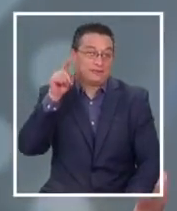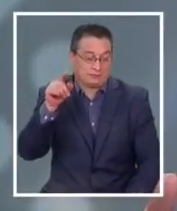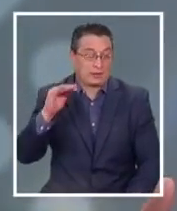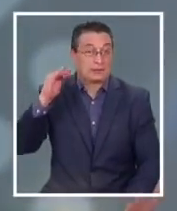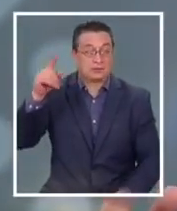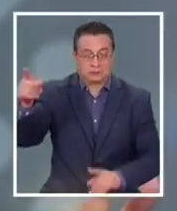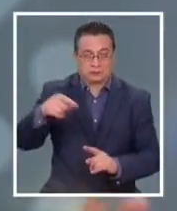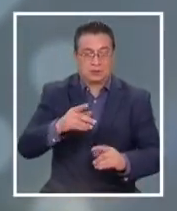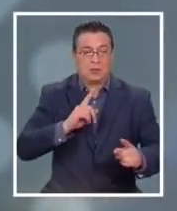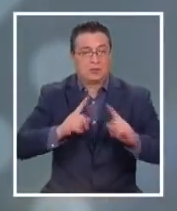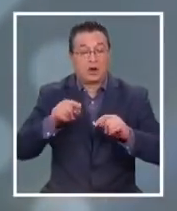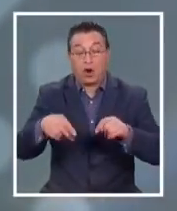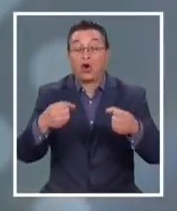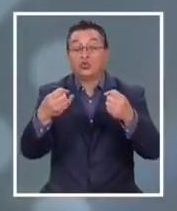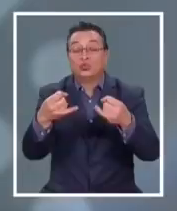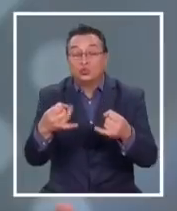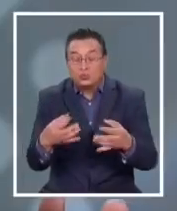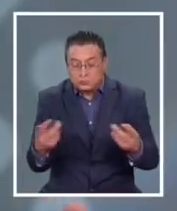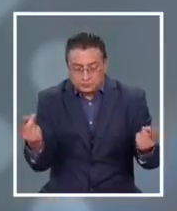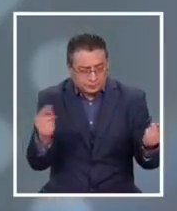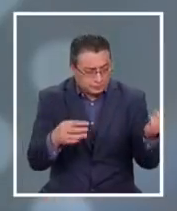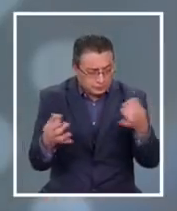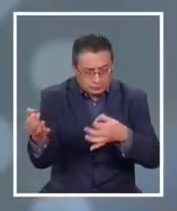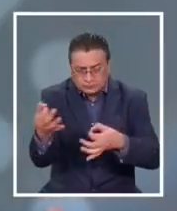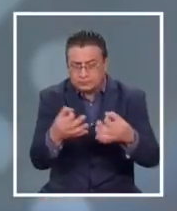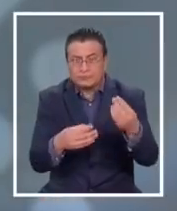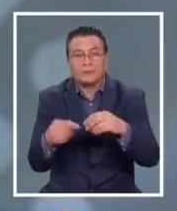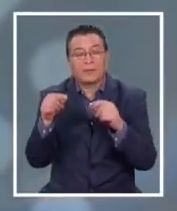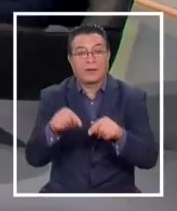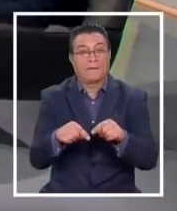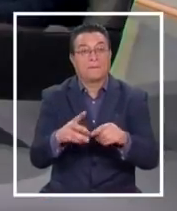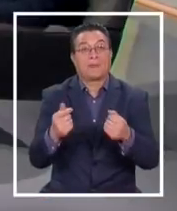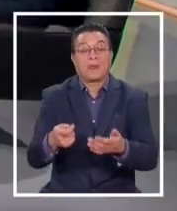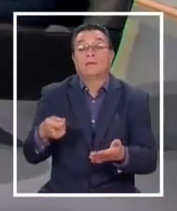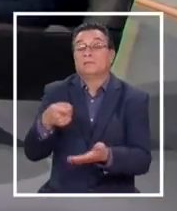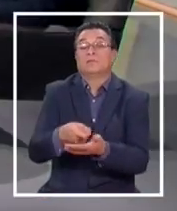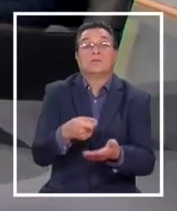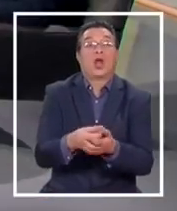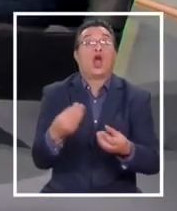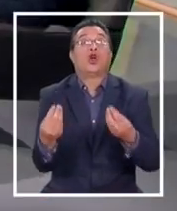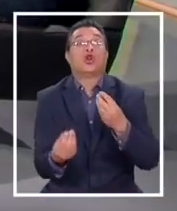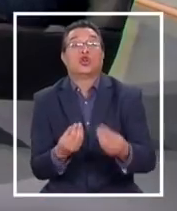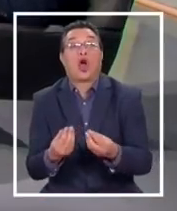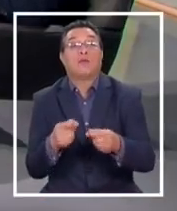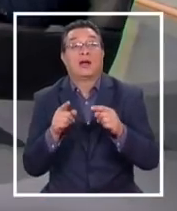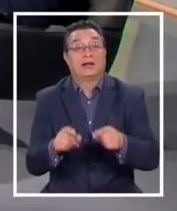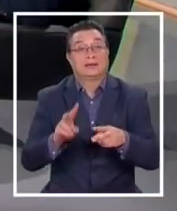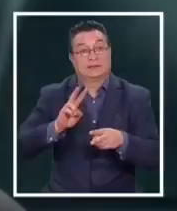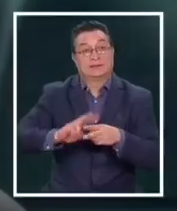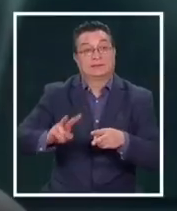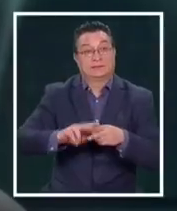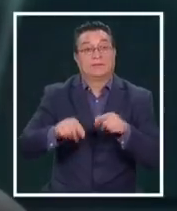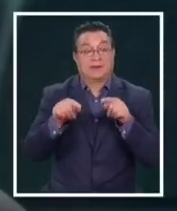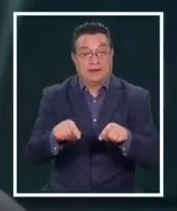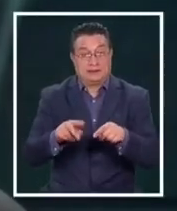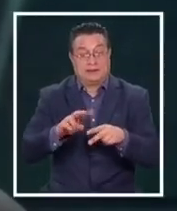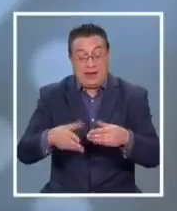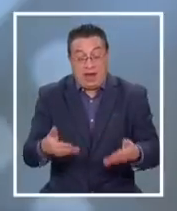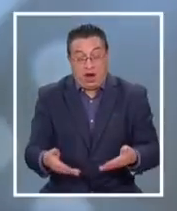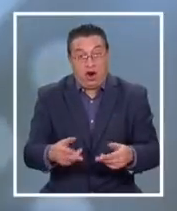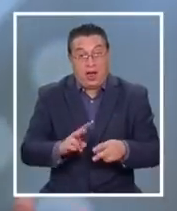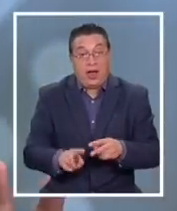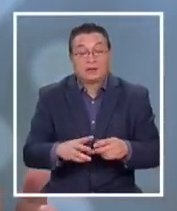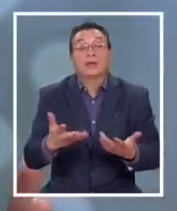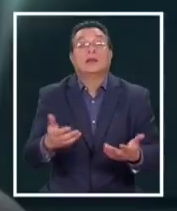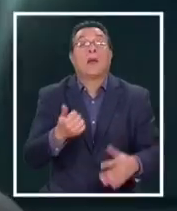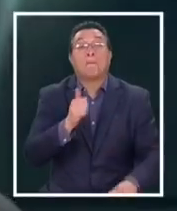eso hay que traducirlo en números, y eso hay que traducirlo en fuentes de financiamiento. Porque de eso se trata. ¿Eso es lo que se está haciendo en este minuto? Exactamente.